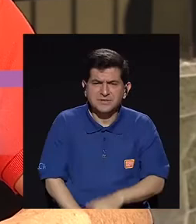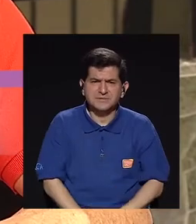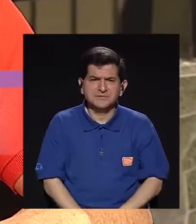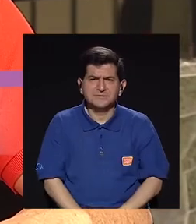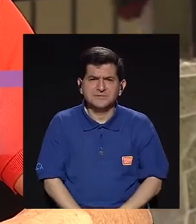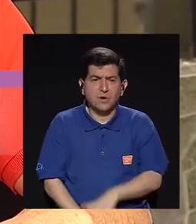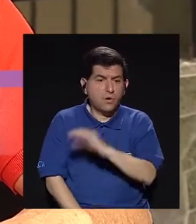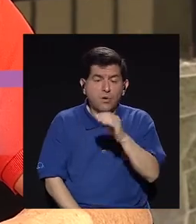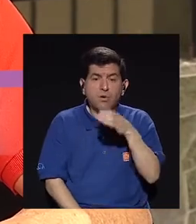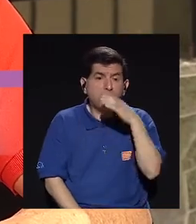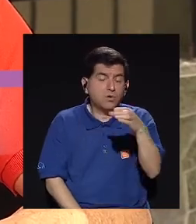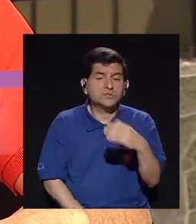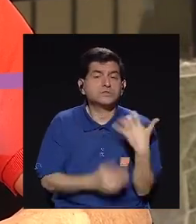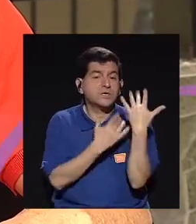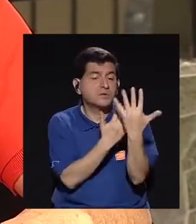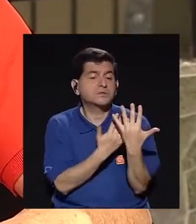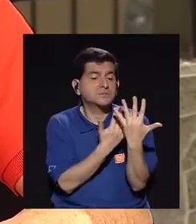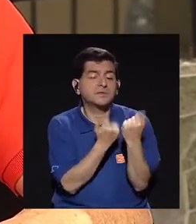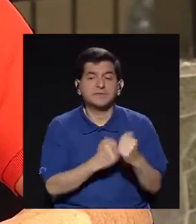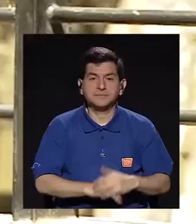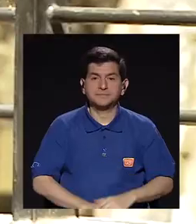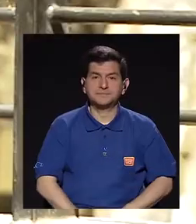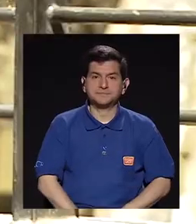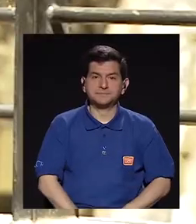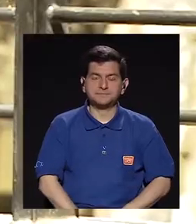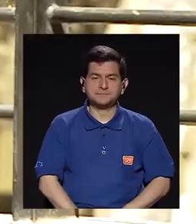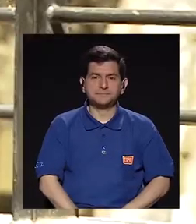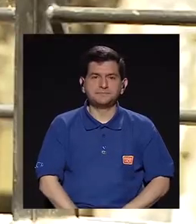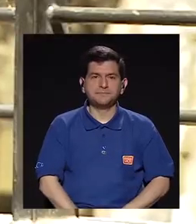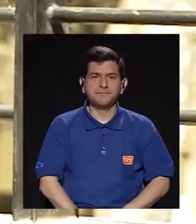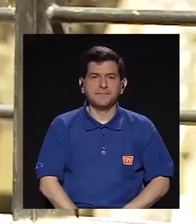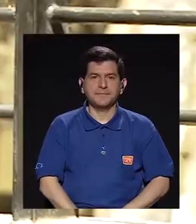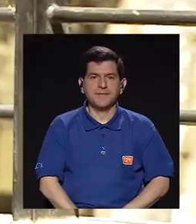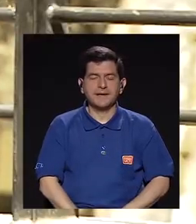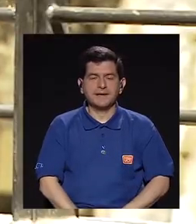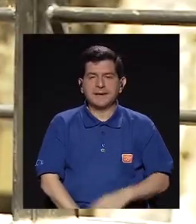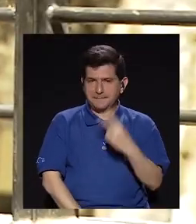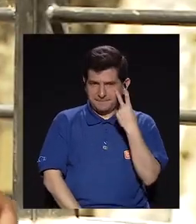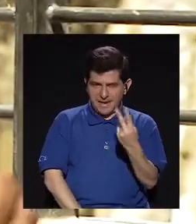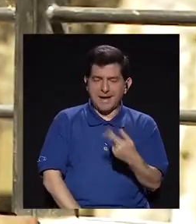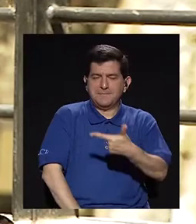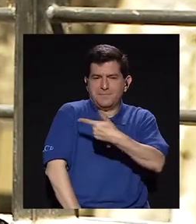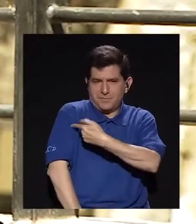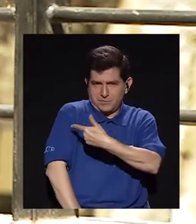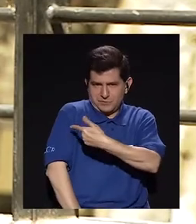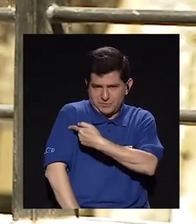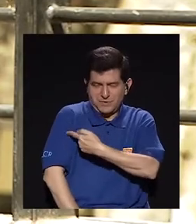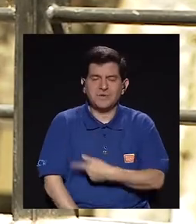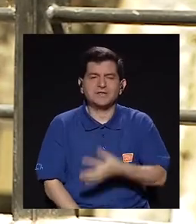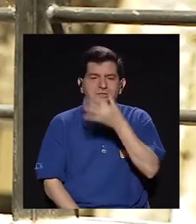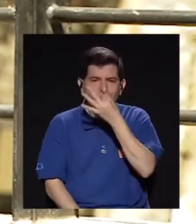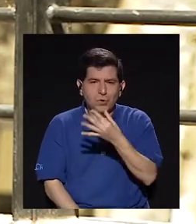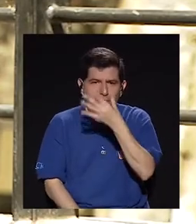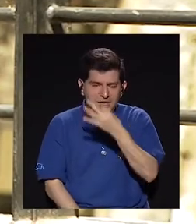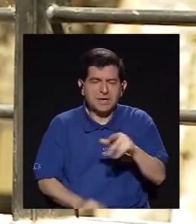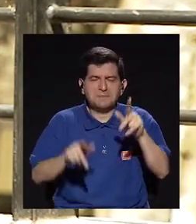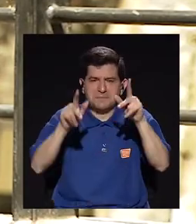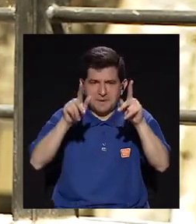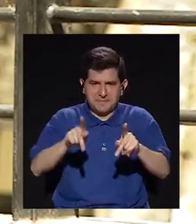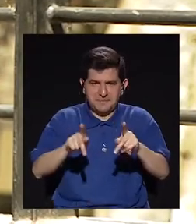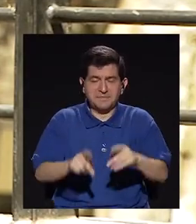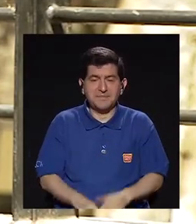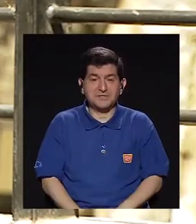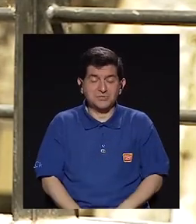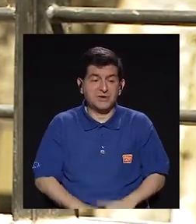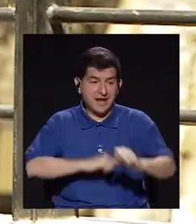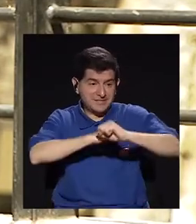o la recomendación es más bien que espere. A ver, digamos que, por ejemplo, la vacunación de la gripe, ¿verdad? Que es lo que la gente, y